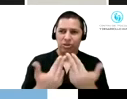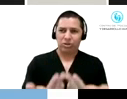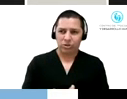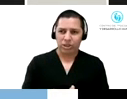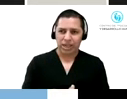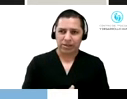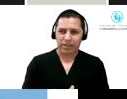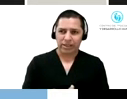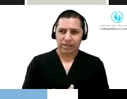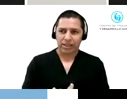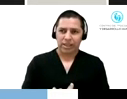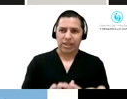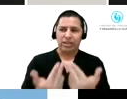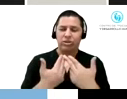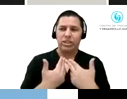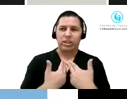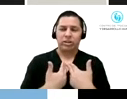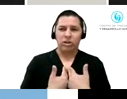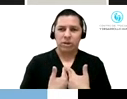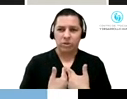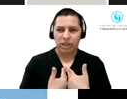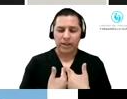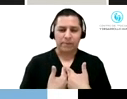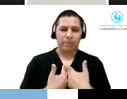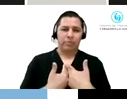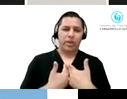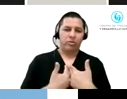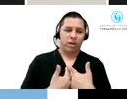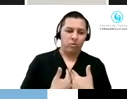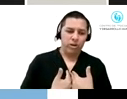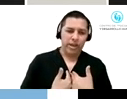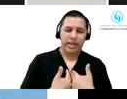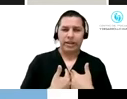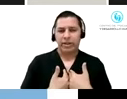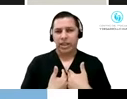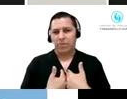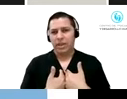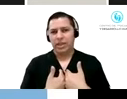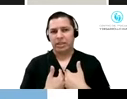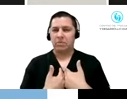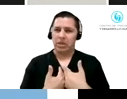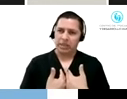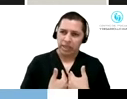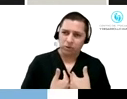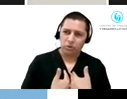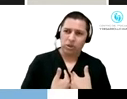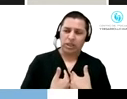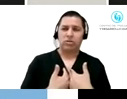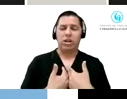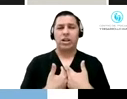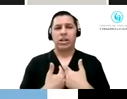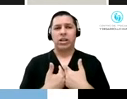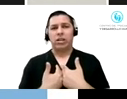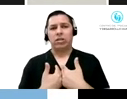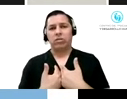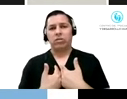seguimos siendo sus esclavas. Entonces, no es lo mismo ser una mujer que vive tal vez en Escazú, que tiene